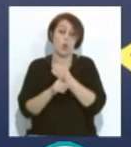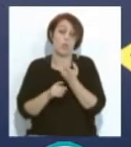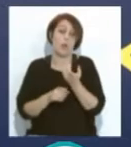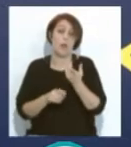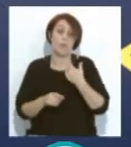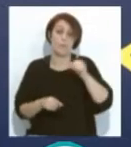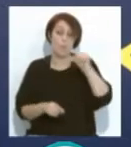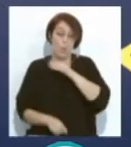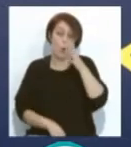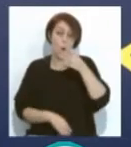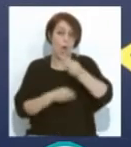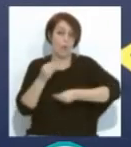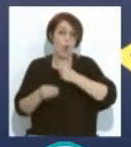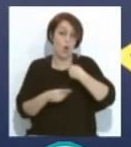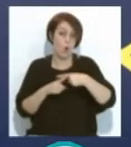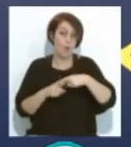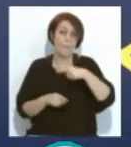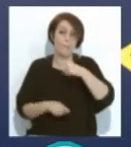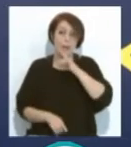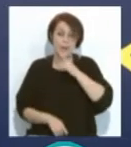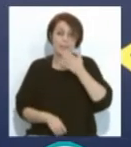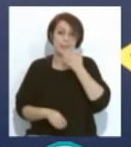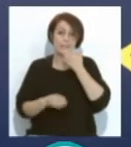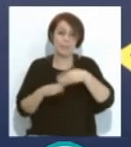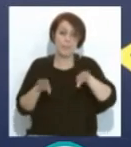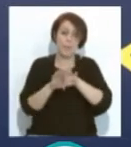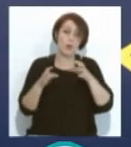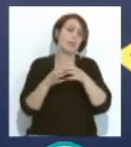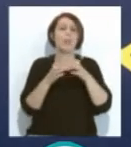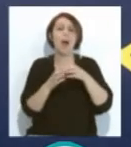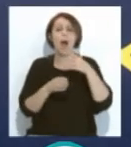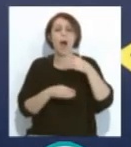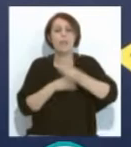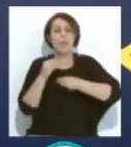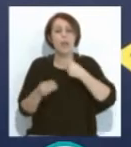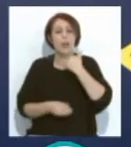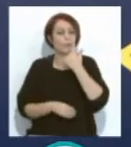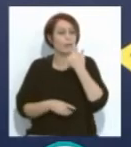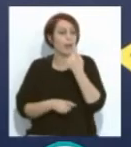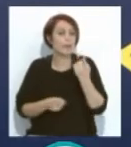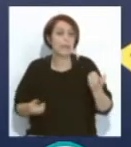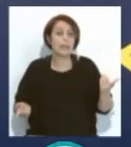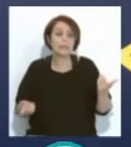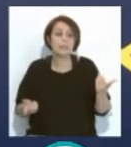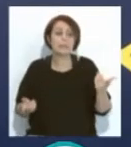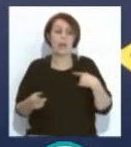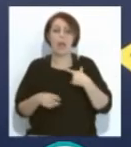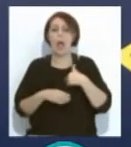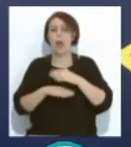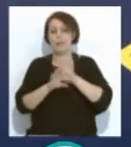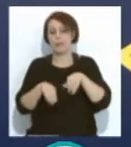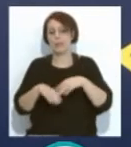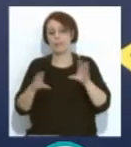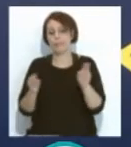mal, si empatamos porque nos faltó hacer algo contra Granada y al final hay que sacar las cosas positivas y